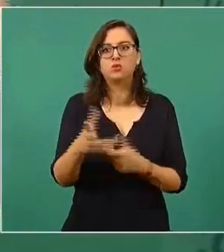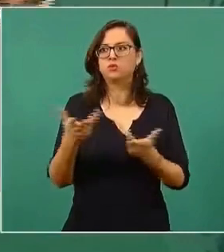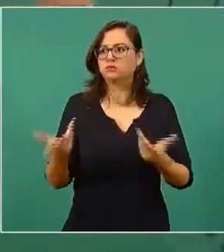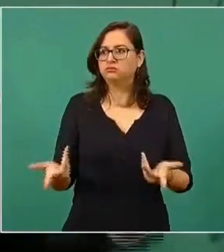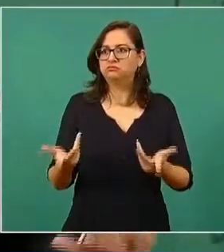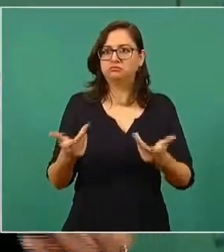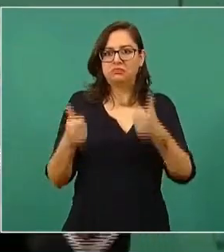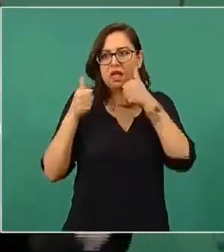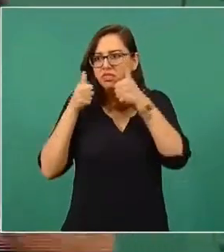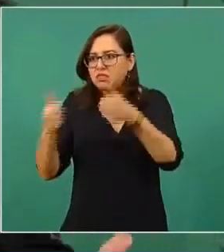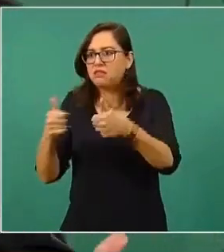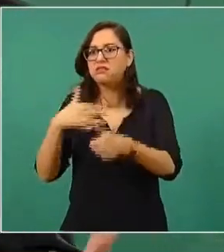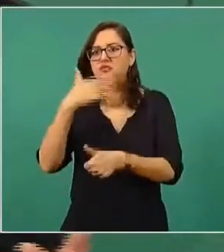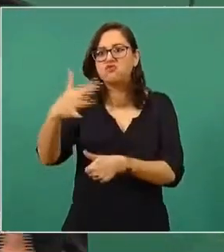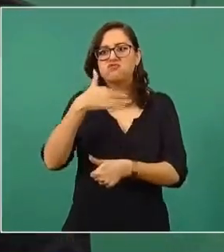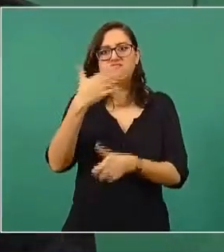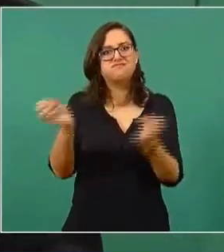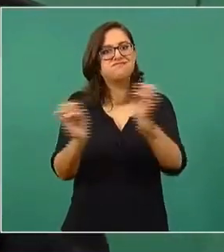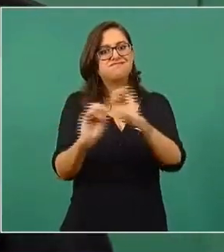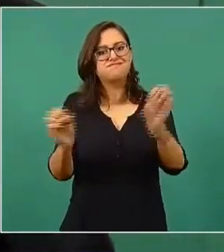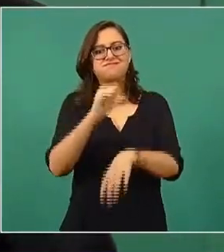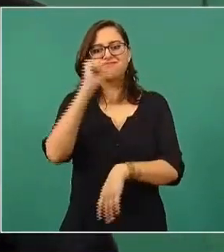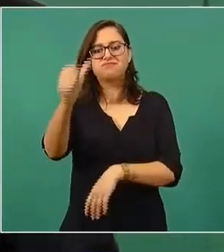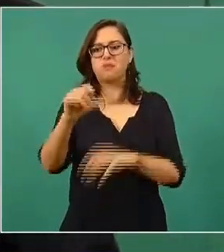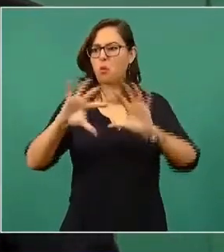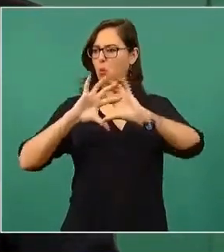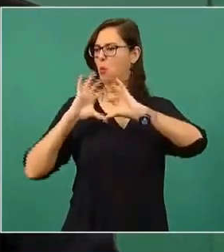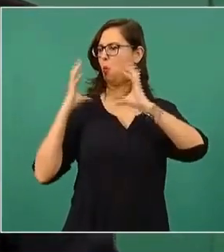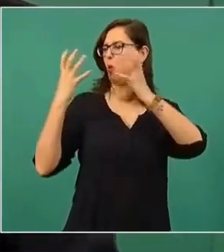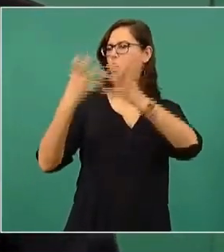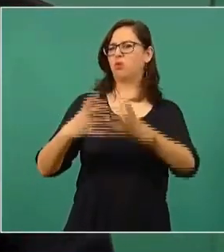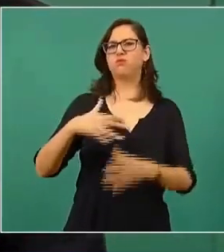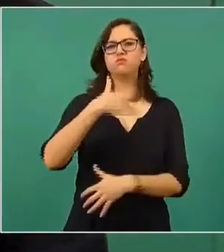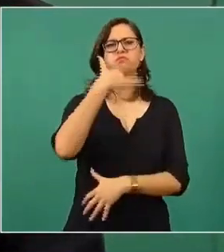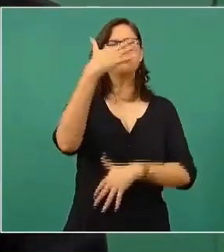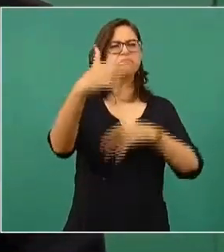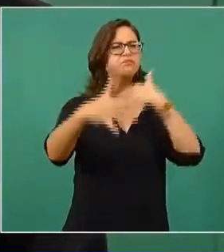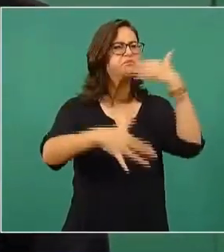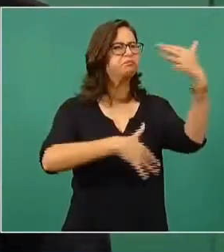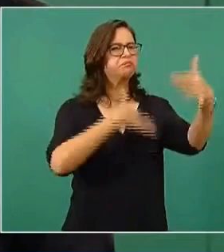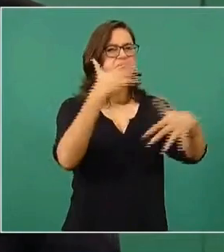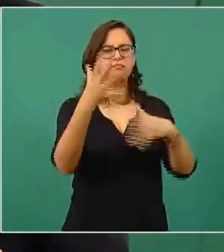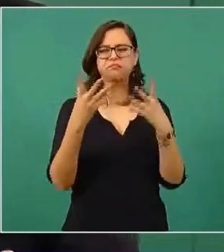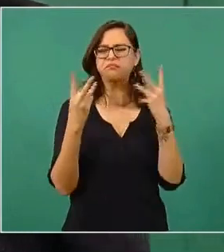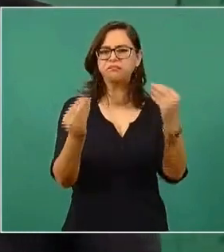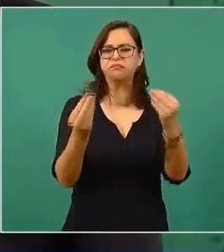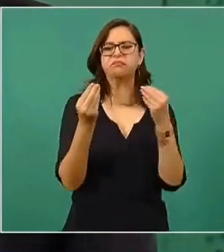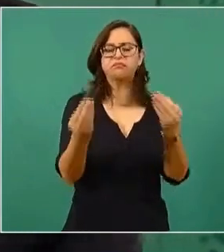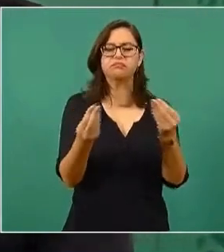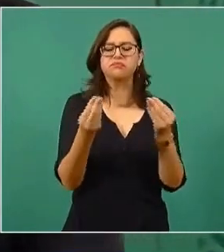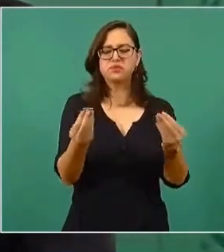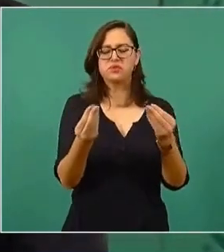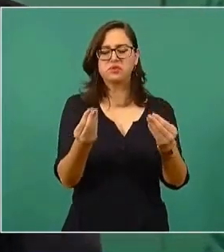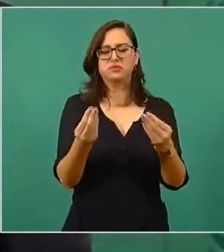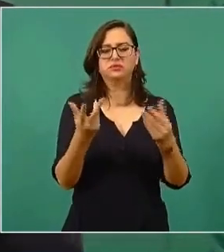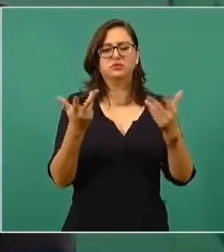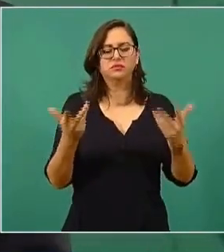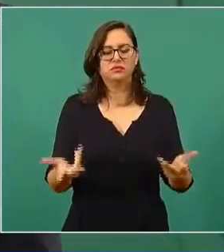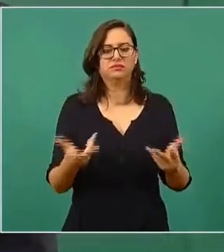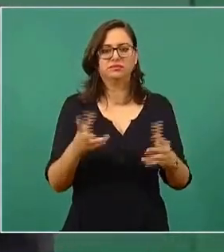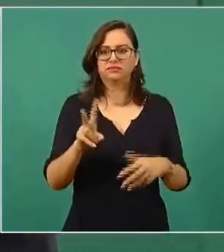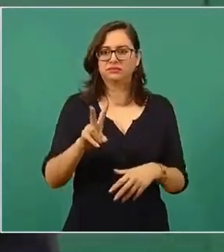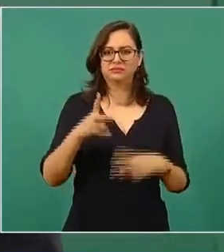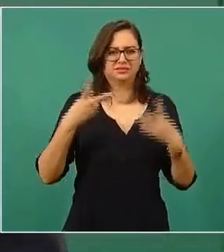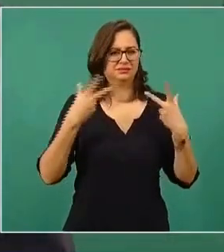que impere la corrupción en el mundo, que por eso se produzca una